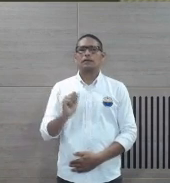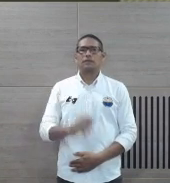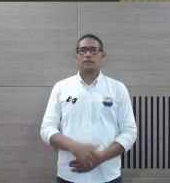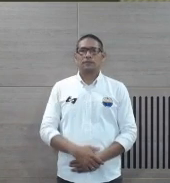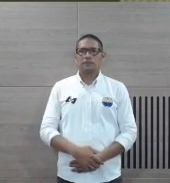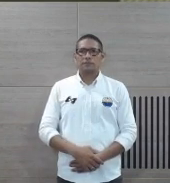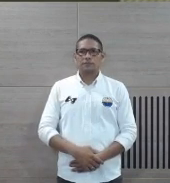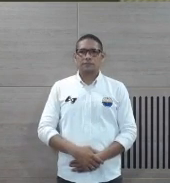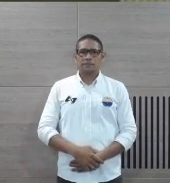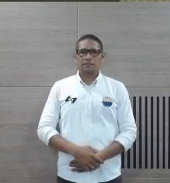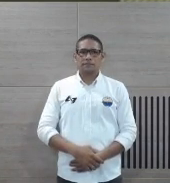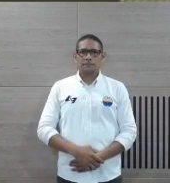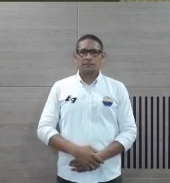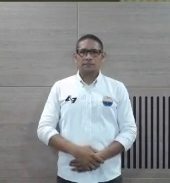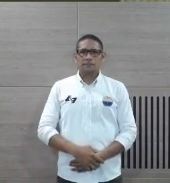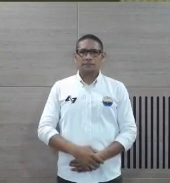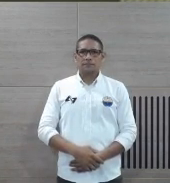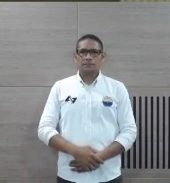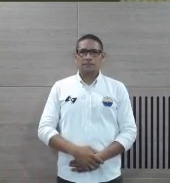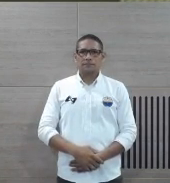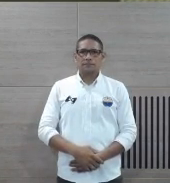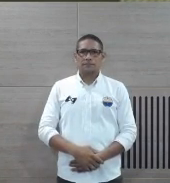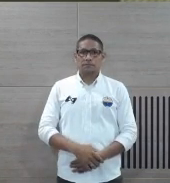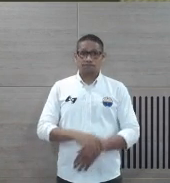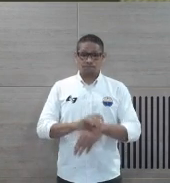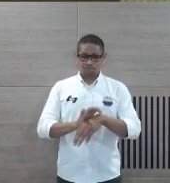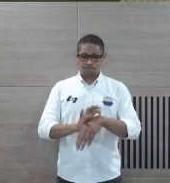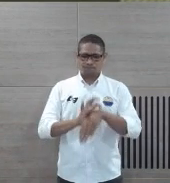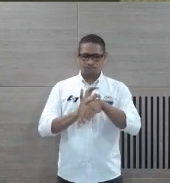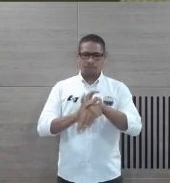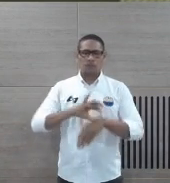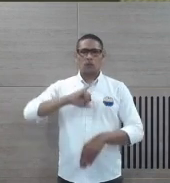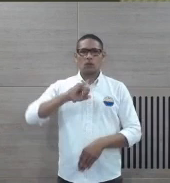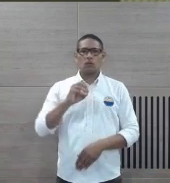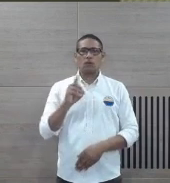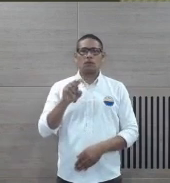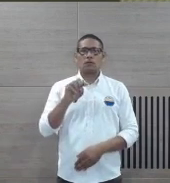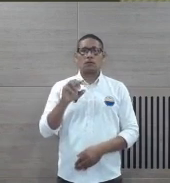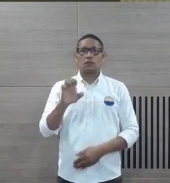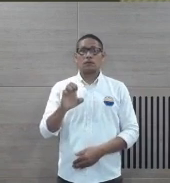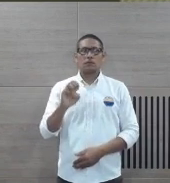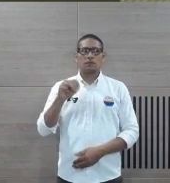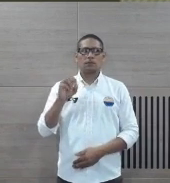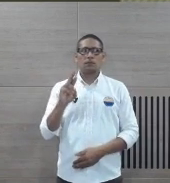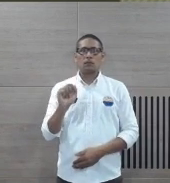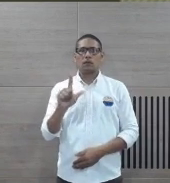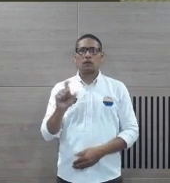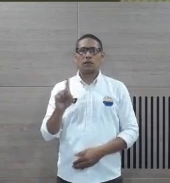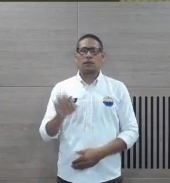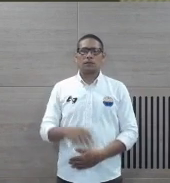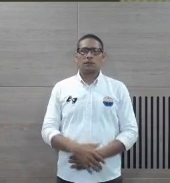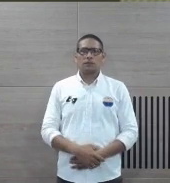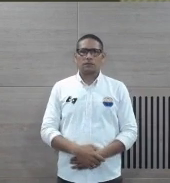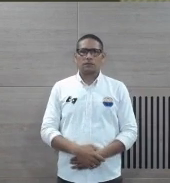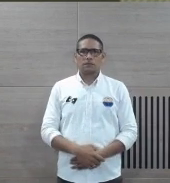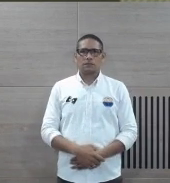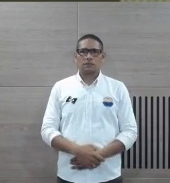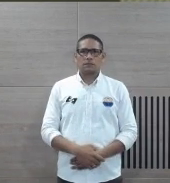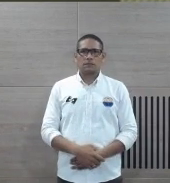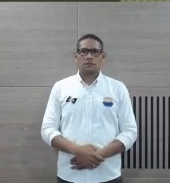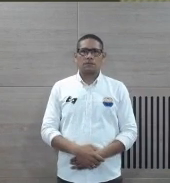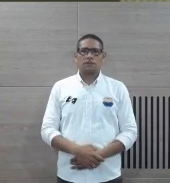Médico. José Nicolás Araujo Morales. Adrián Imaelis Arias Choles. Daniela